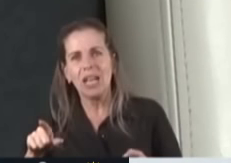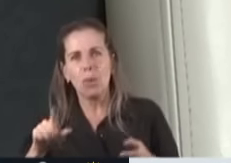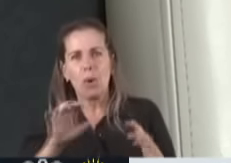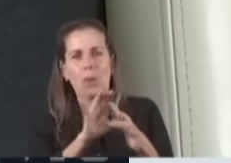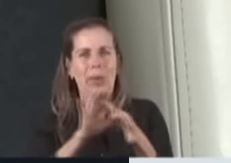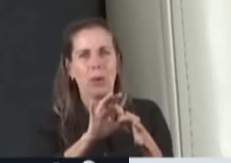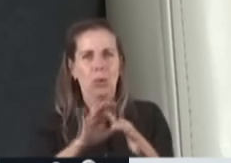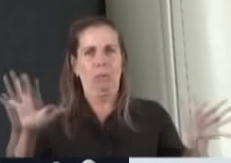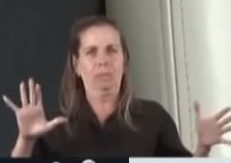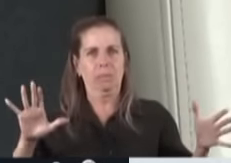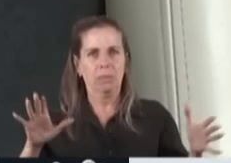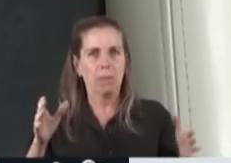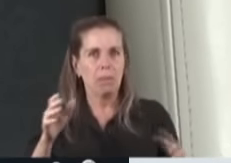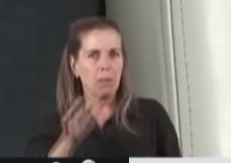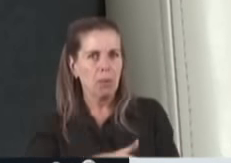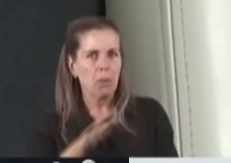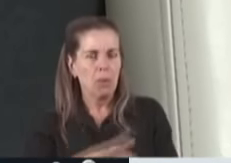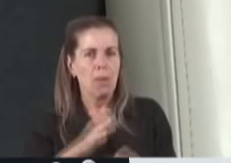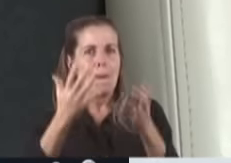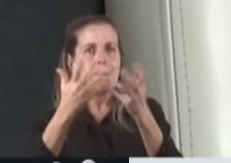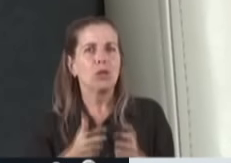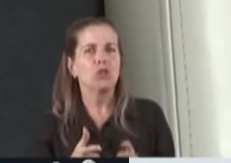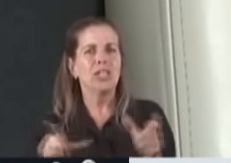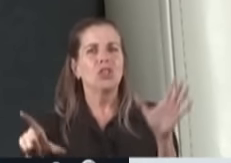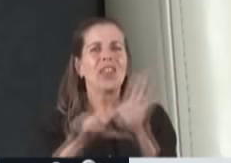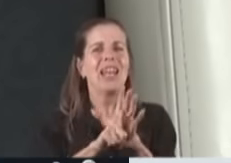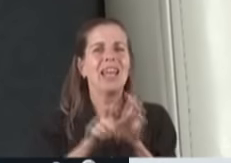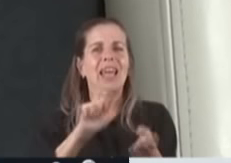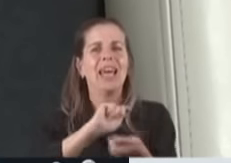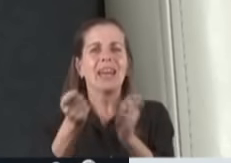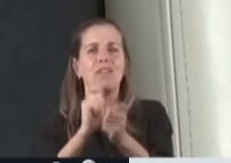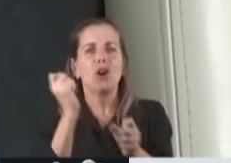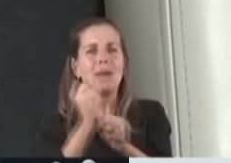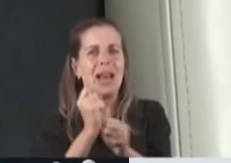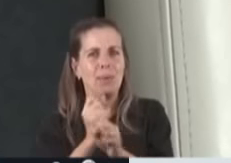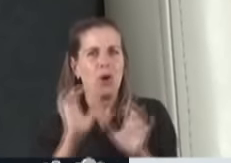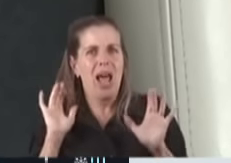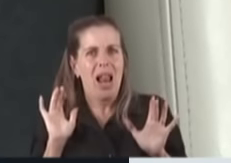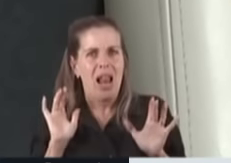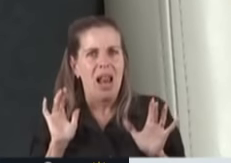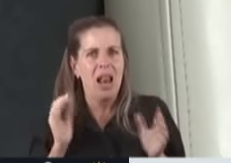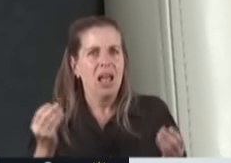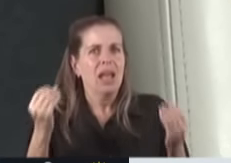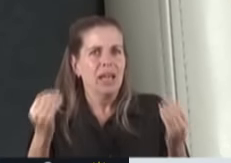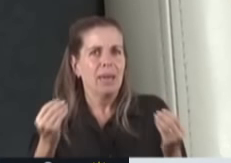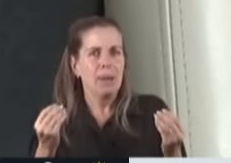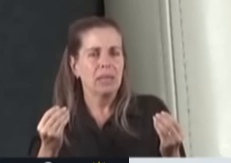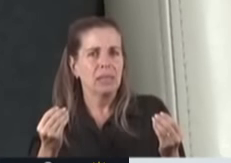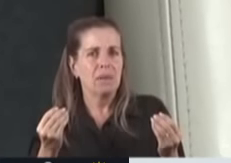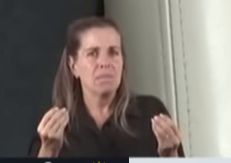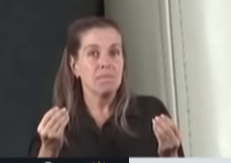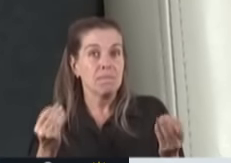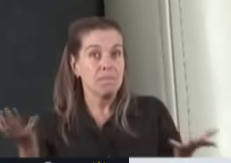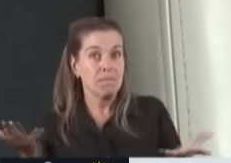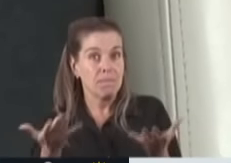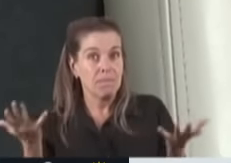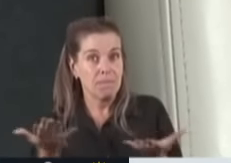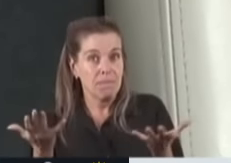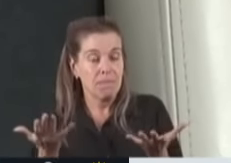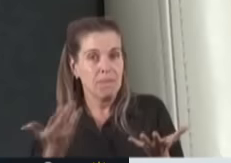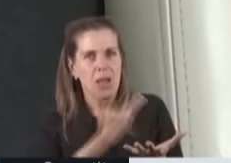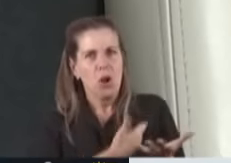ley de reforma laboral. No obstante, hay rumores de que aún persisten algunos canales de diálogo. ¿Cuál es la